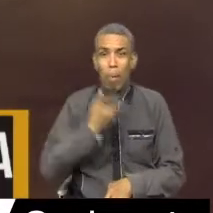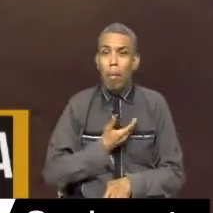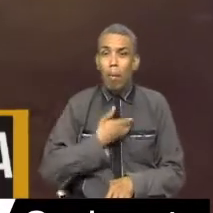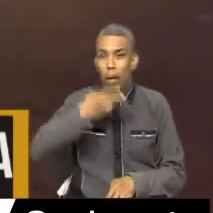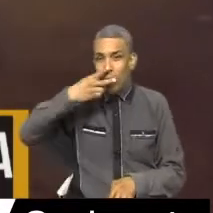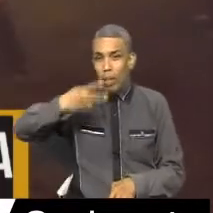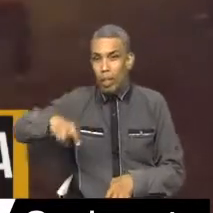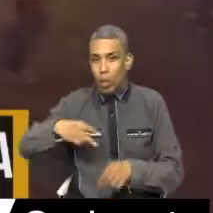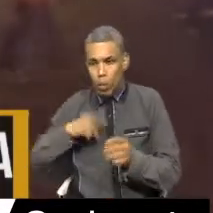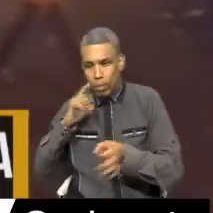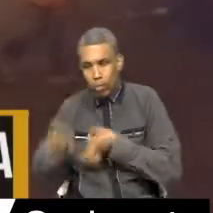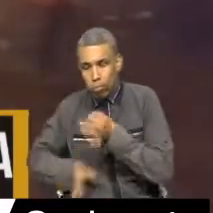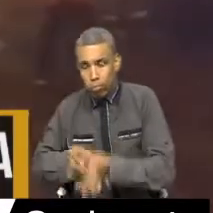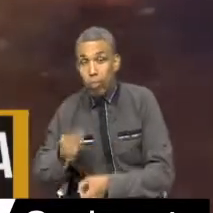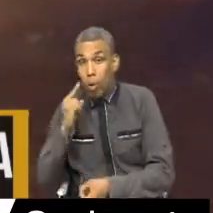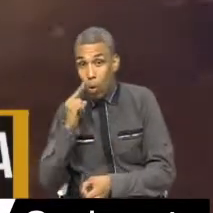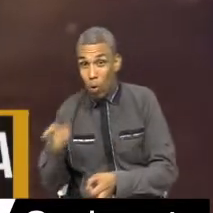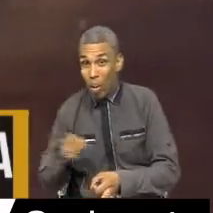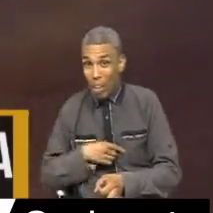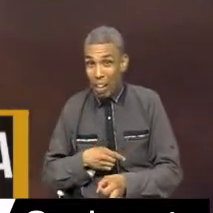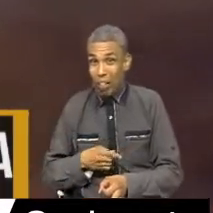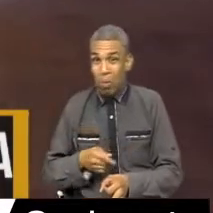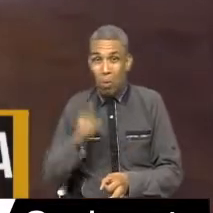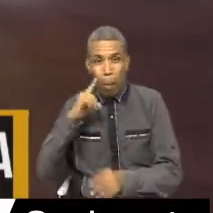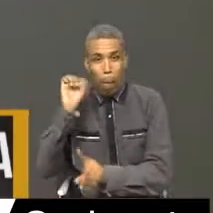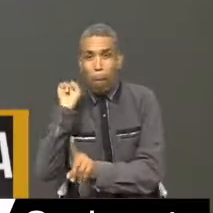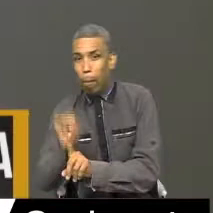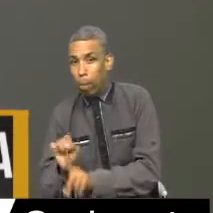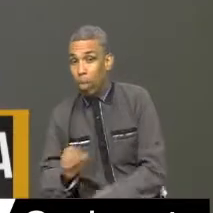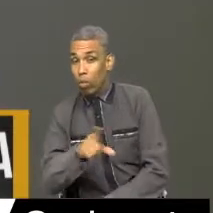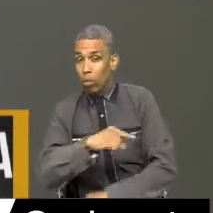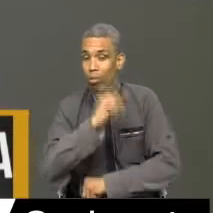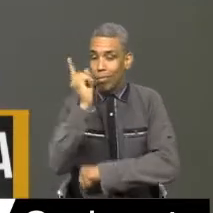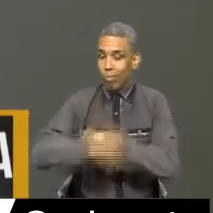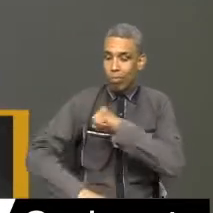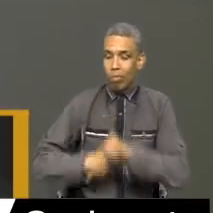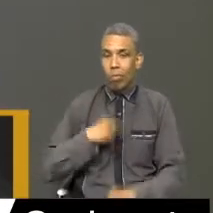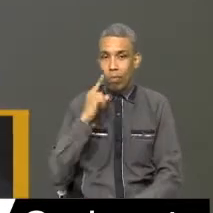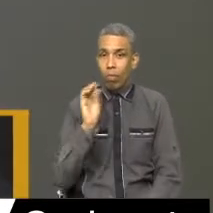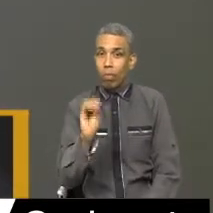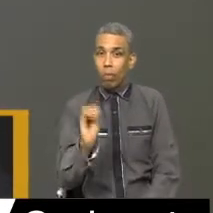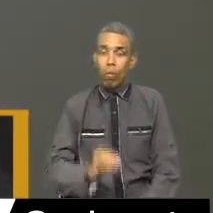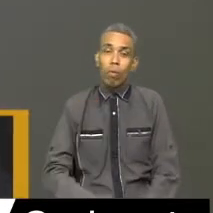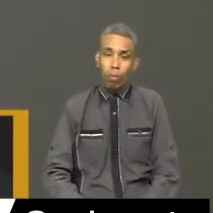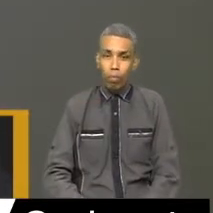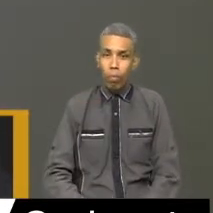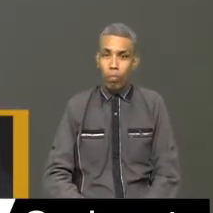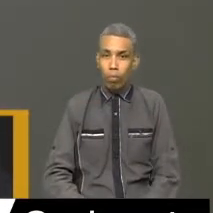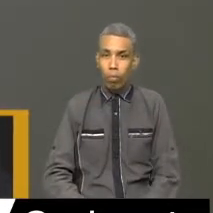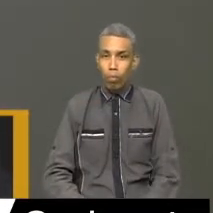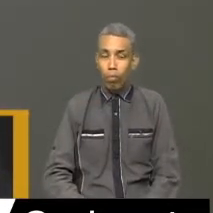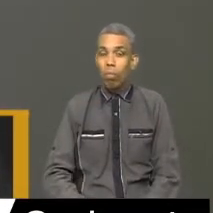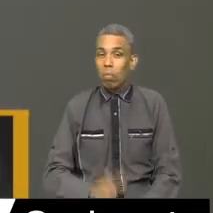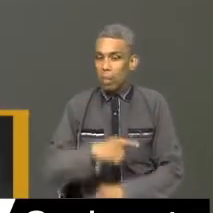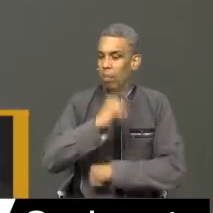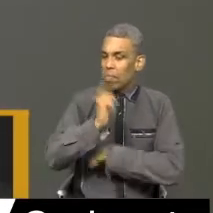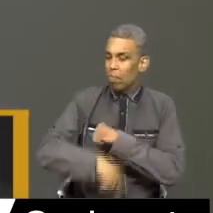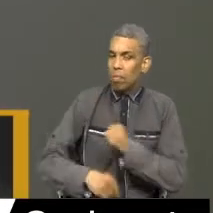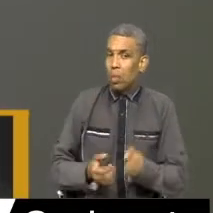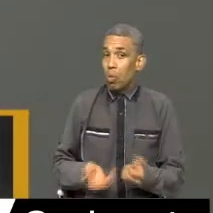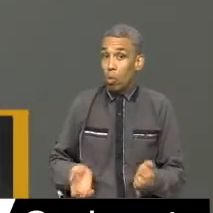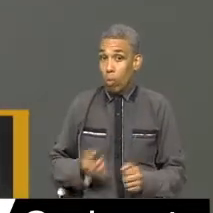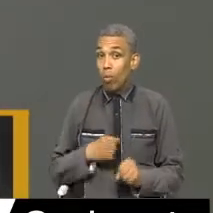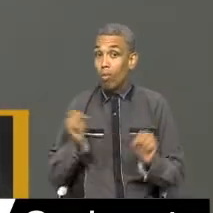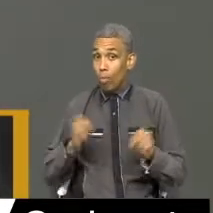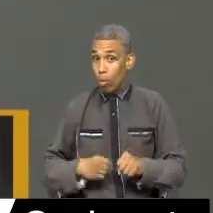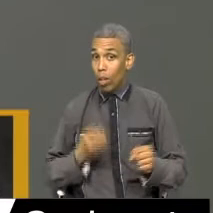precaución y evitar que éstas sean manipuladas por los menores. Las sanciones que pueden incurrir son tanto penales como hasta